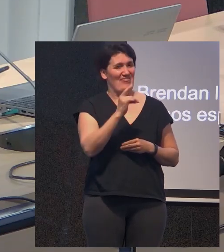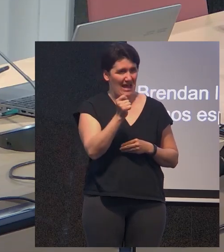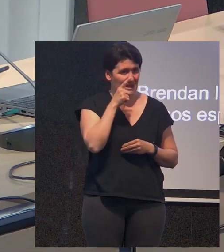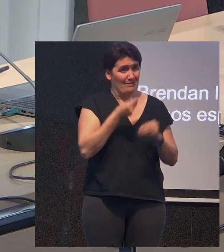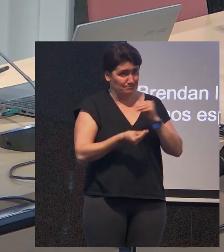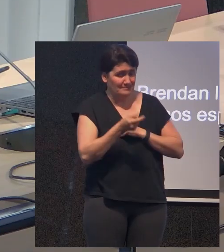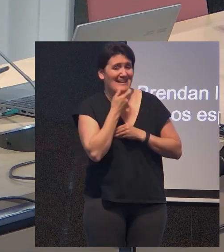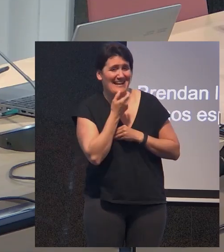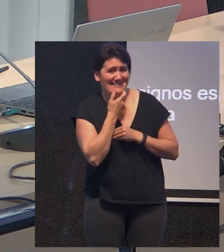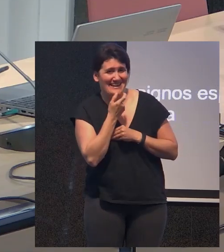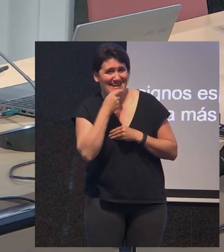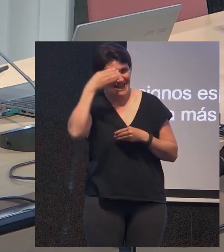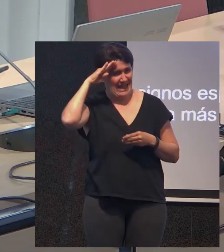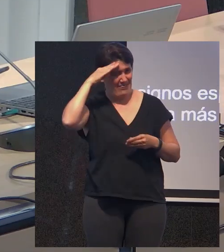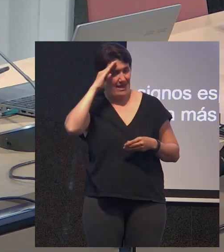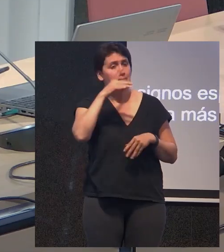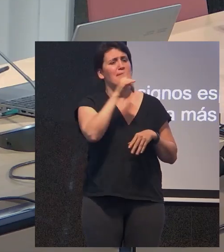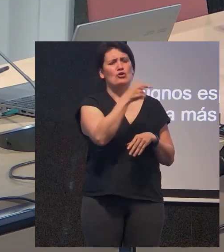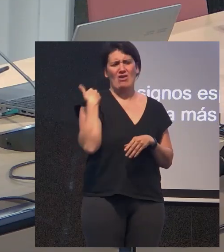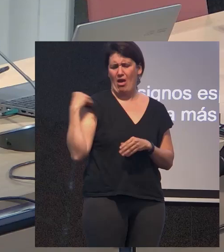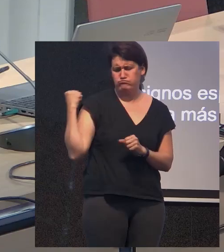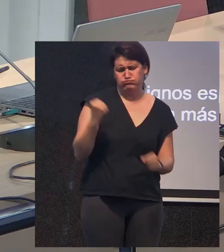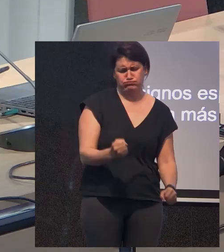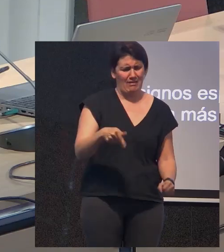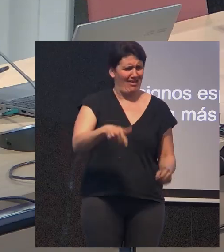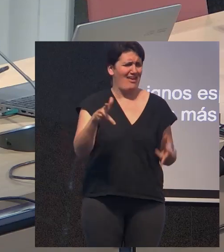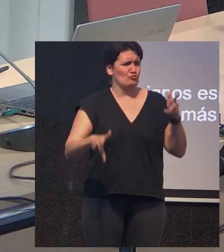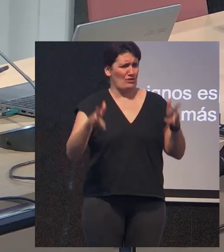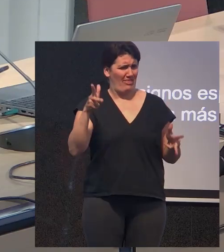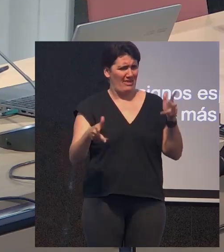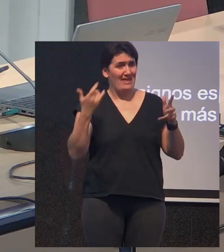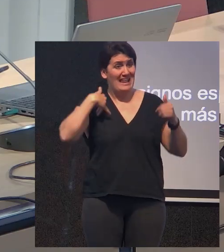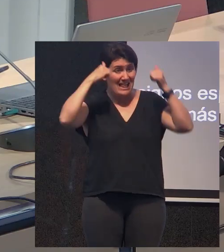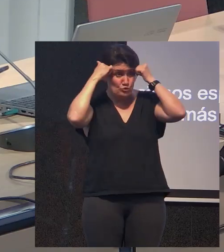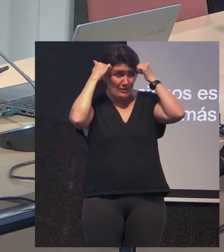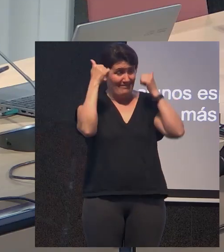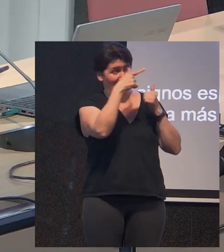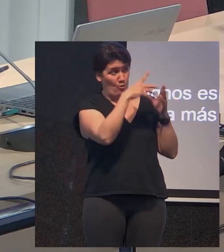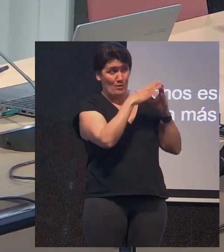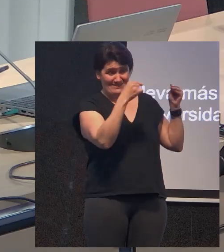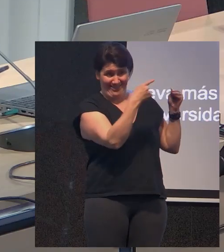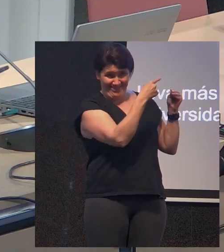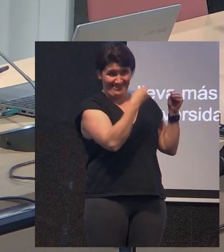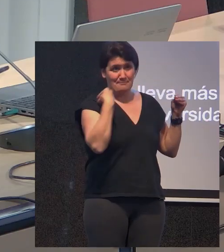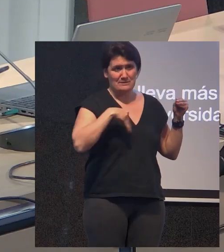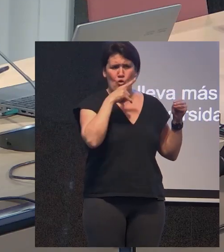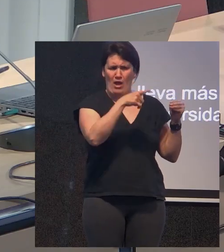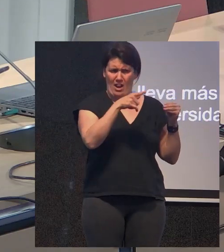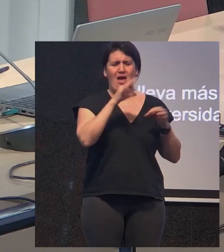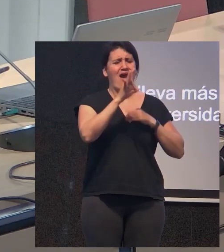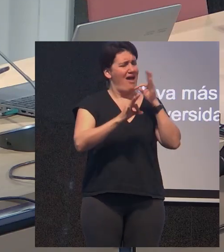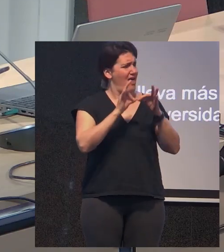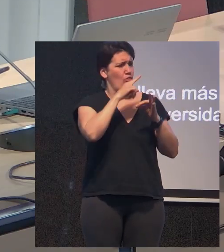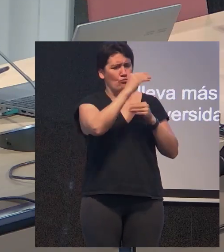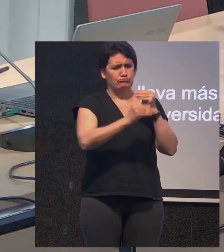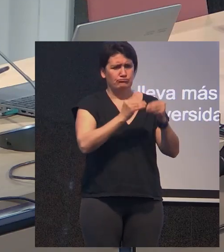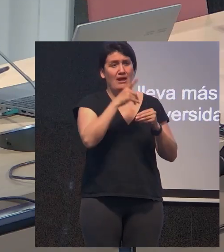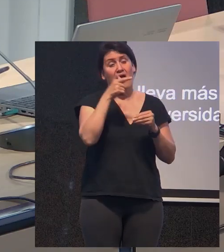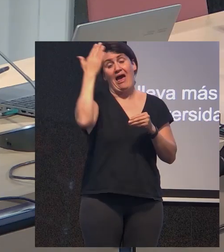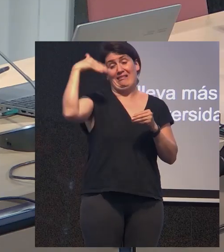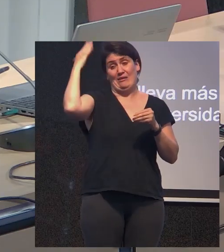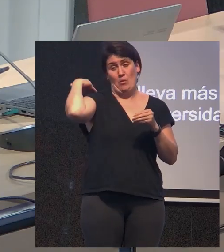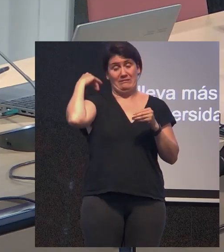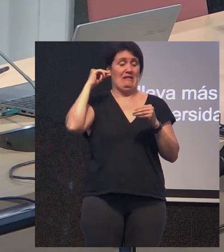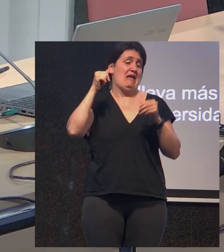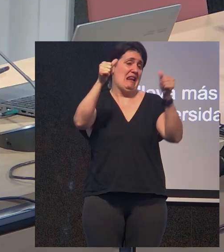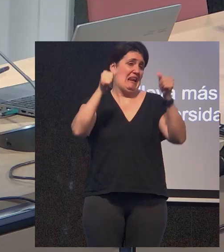Euskadi. Fue estudiante de esta universidad, donde hizo el grado, que entonces era una licenciatura, y el